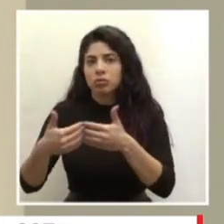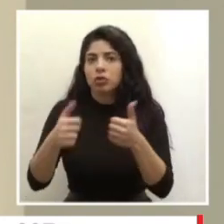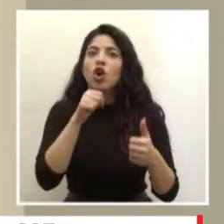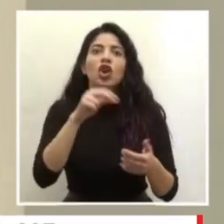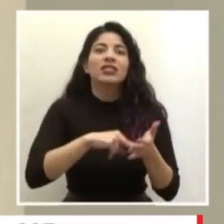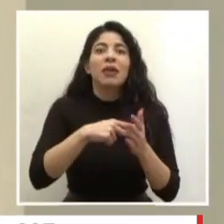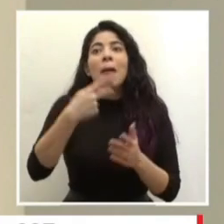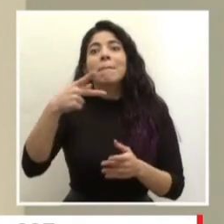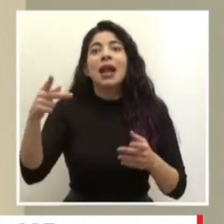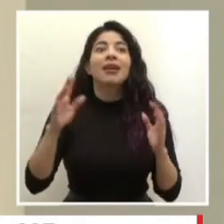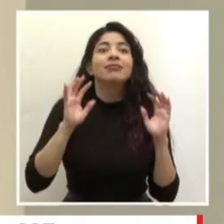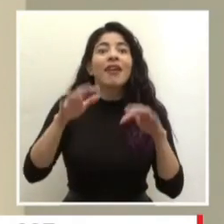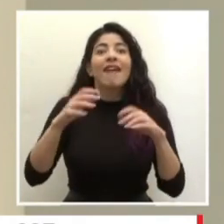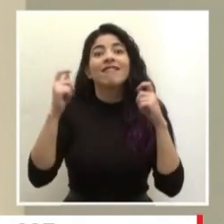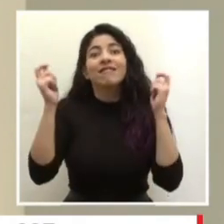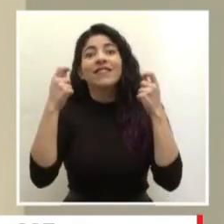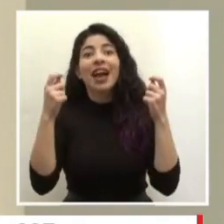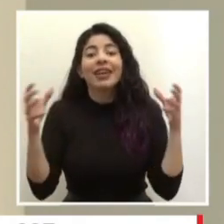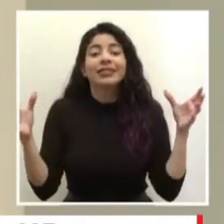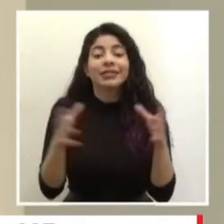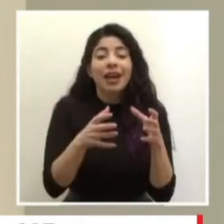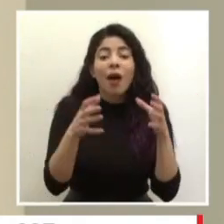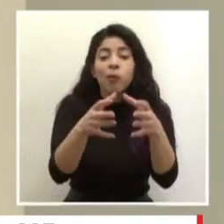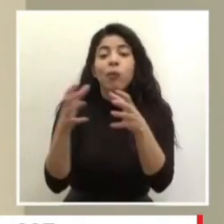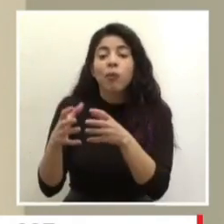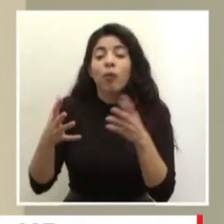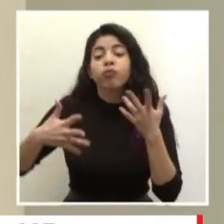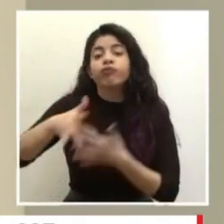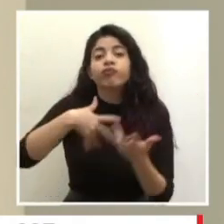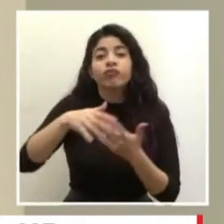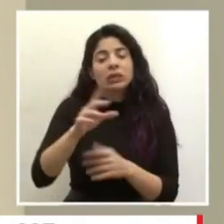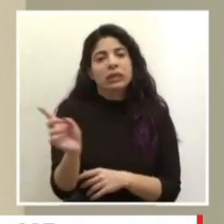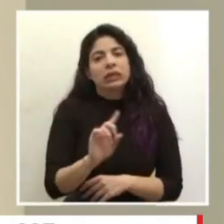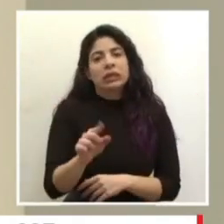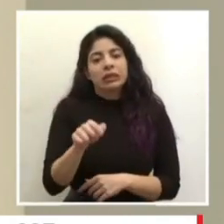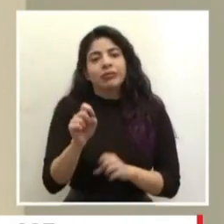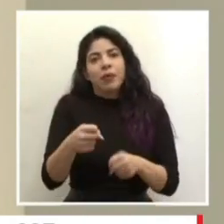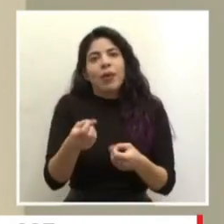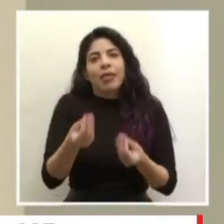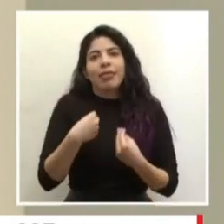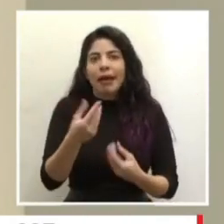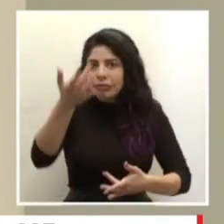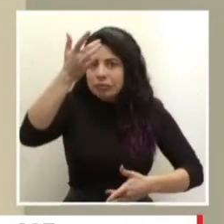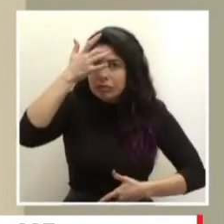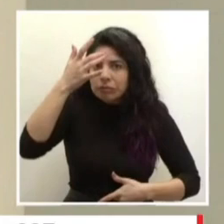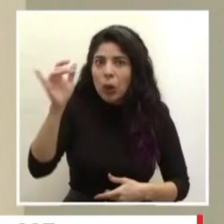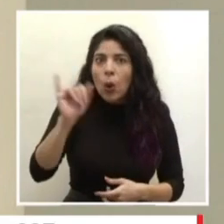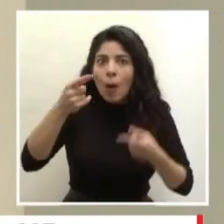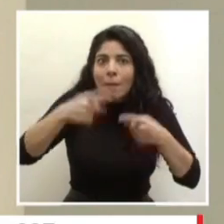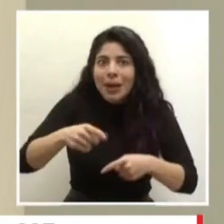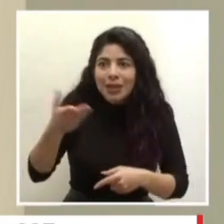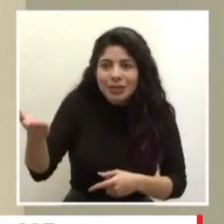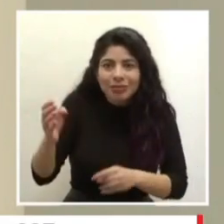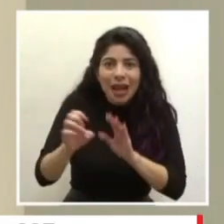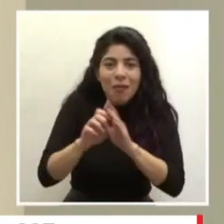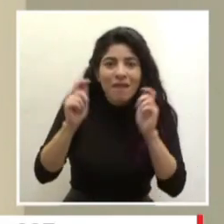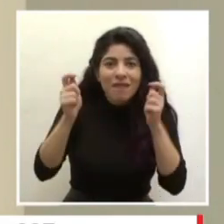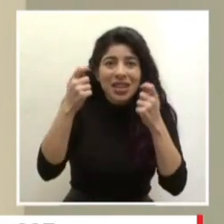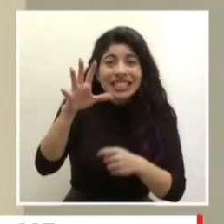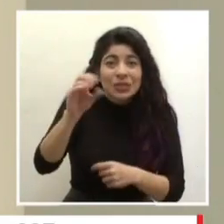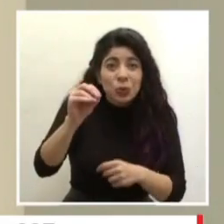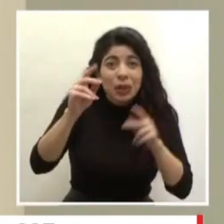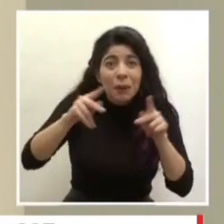fiesta ahí en la playa, a ver, que rompamos burbujas y entonces ocurran casos como lo que no queremos que ocurra, como la, por ejemplo la fiesta de 50